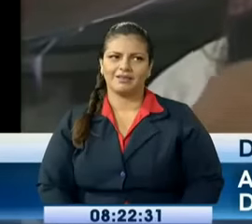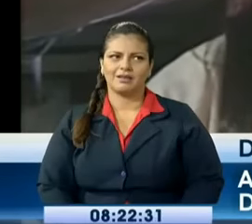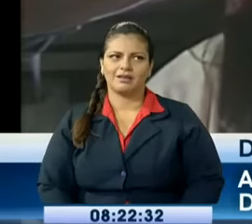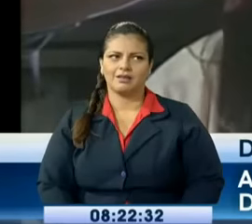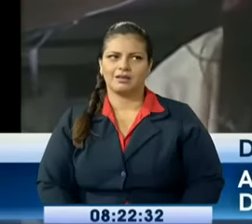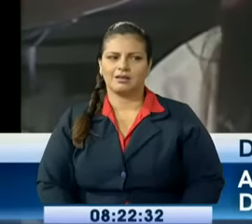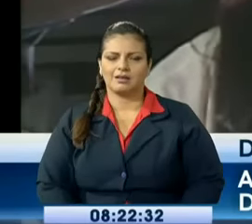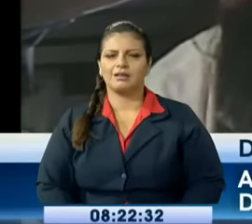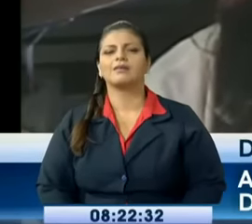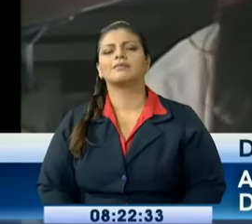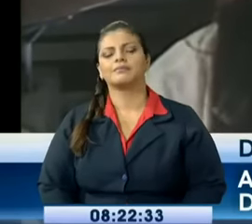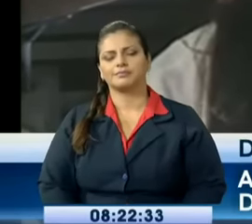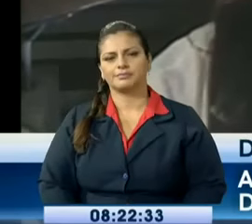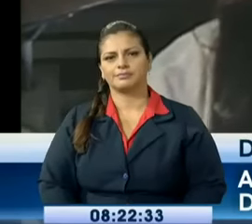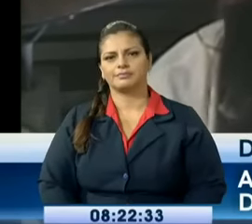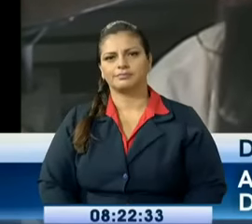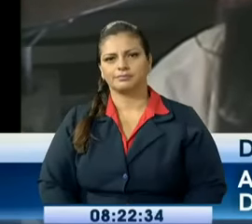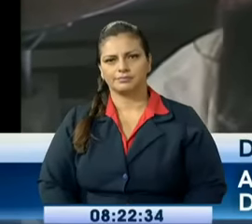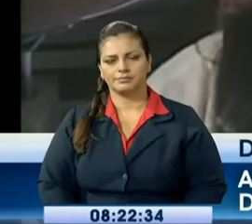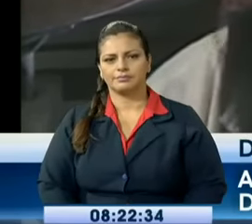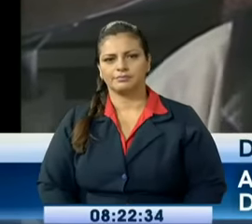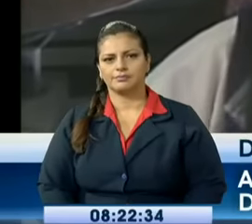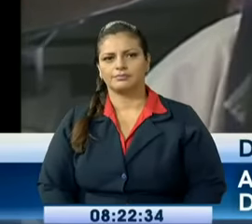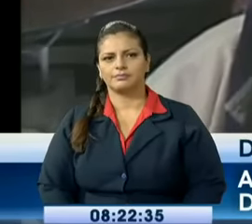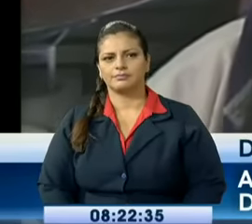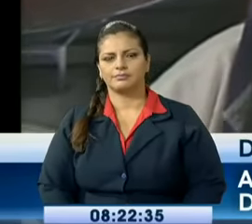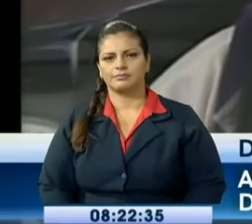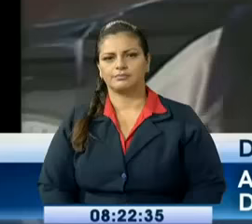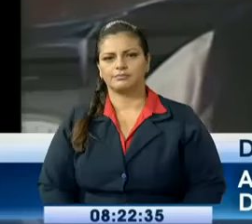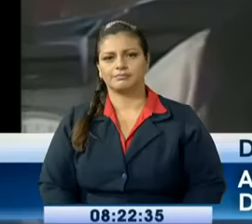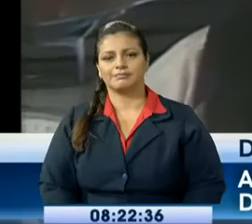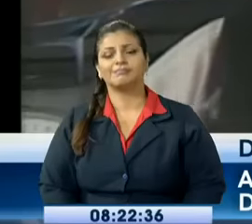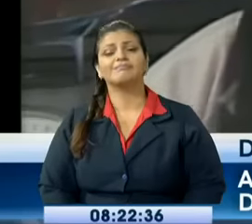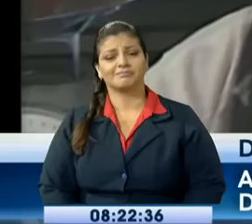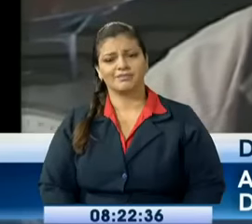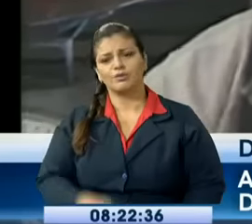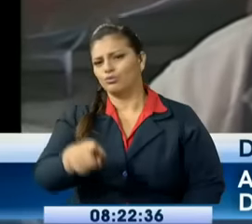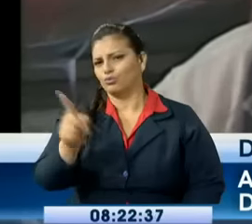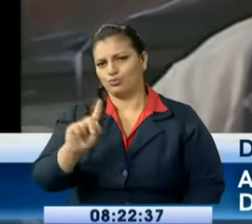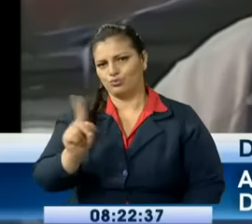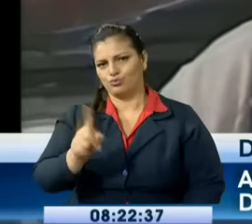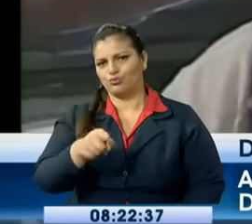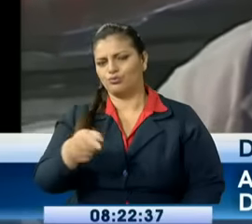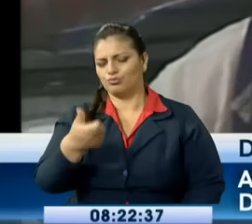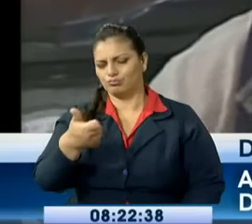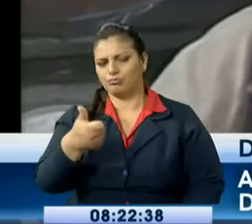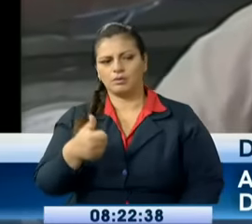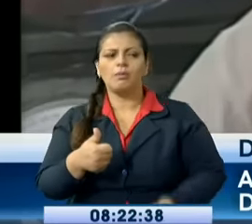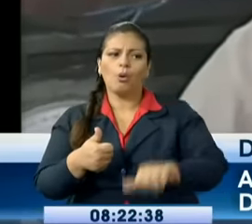no es con ese, pero yo soy pobre ya. Pero hay que reconocer que sí hay gente que lo hace, ¿no? Eso sí,